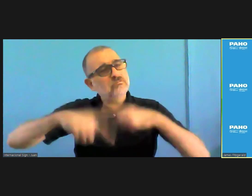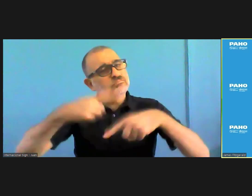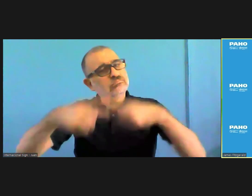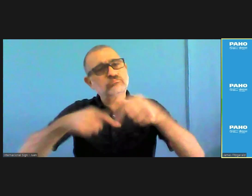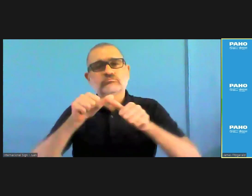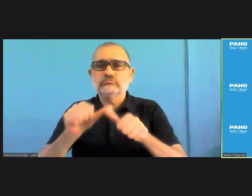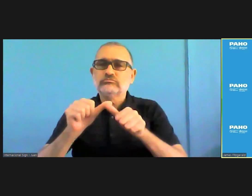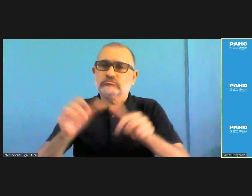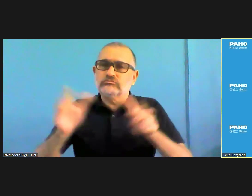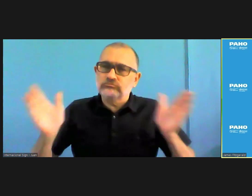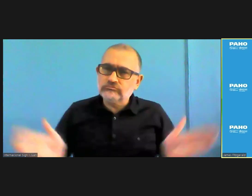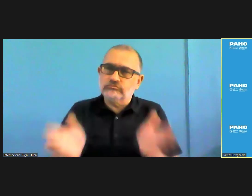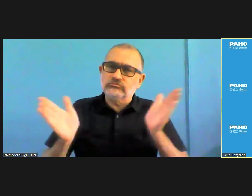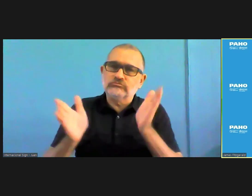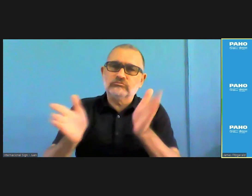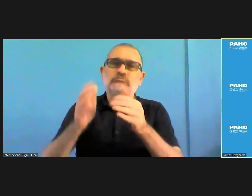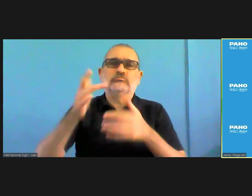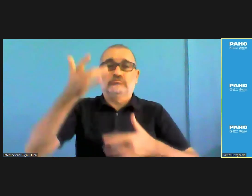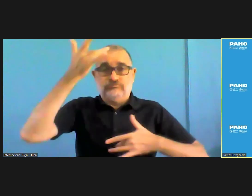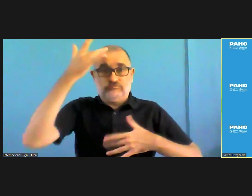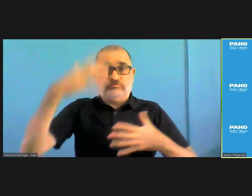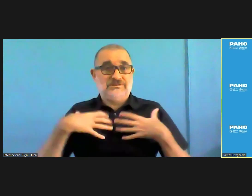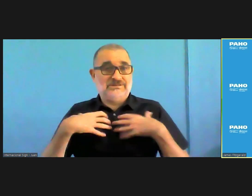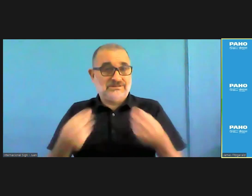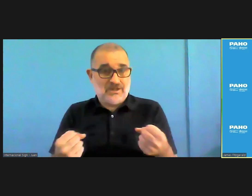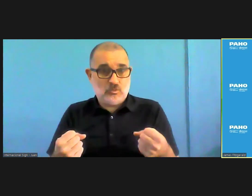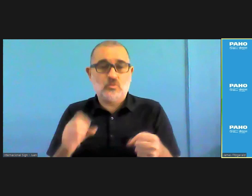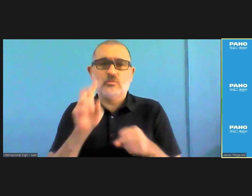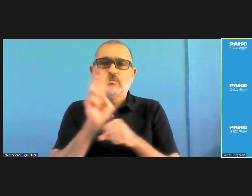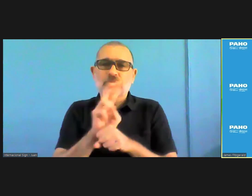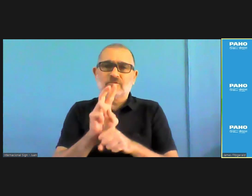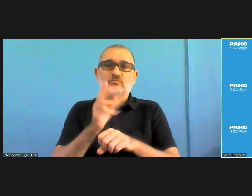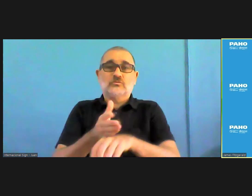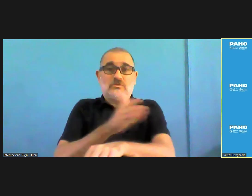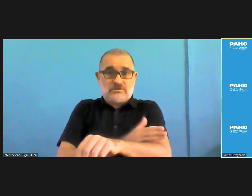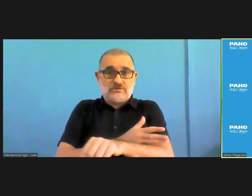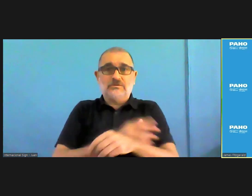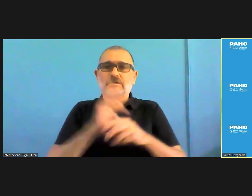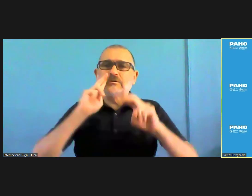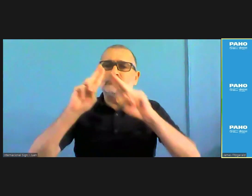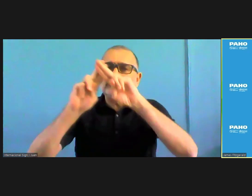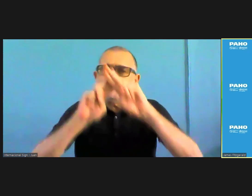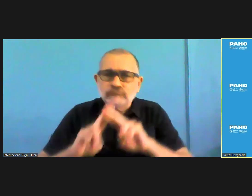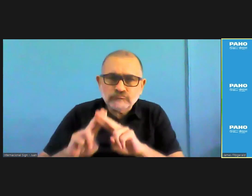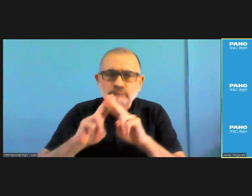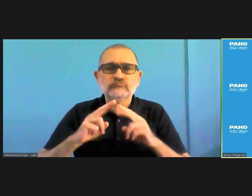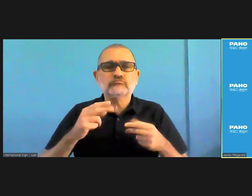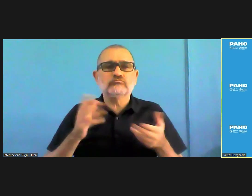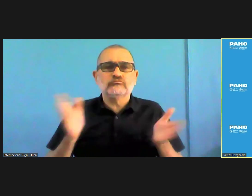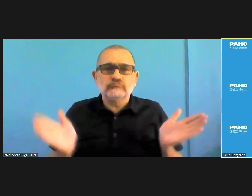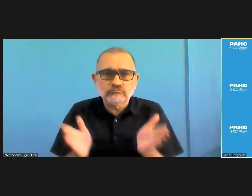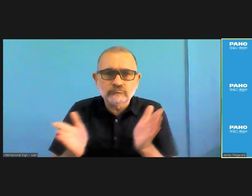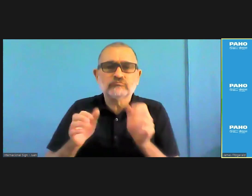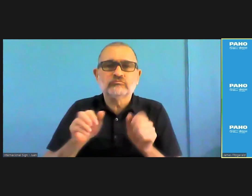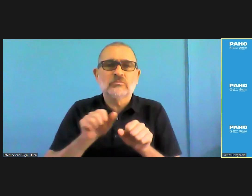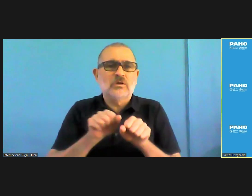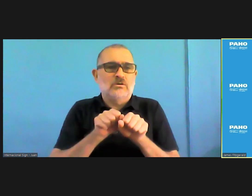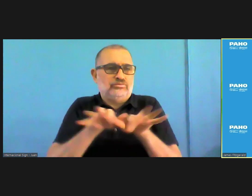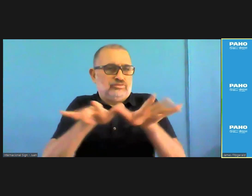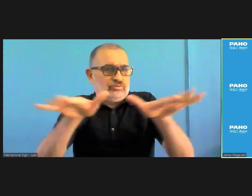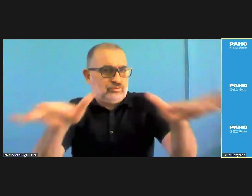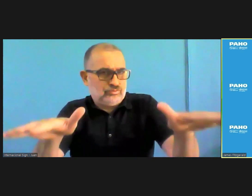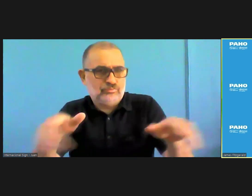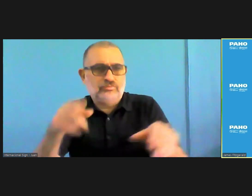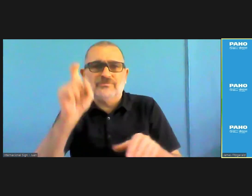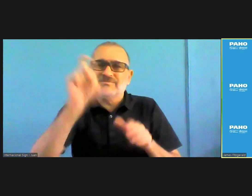diagnóstico, tratamiento y paliación si hace falta. Estamos pidiendo a los Estados miembros en los cuerpos directivos